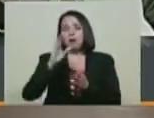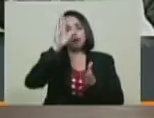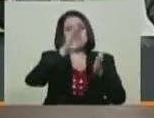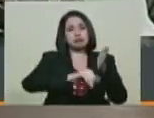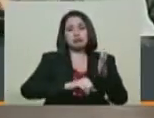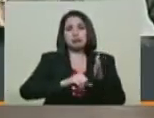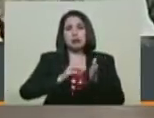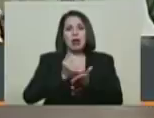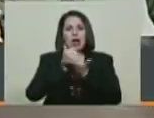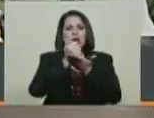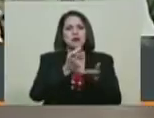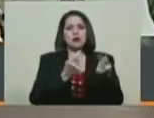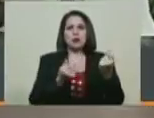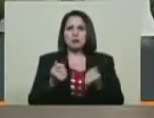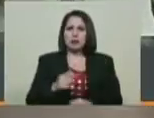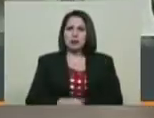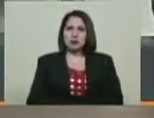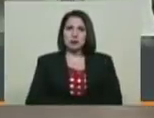económica.